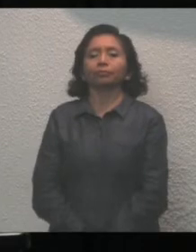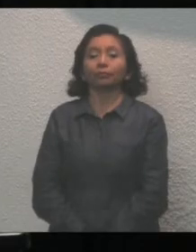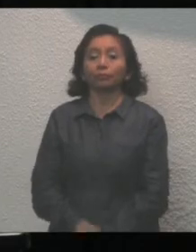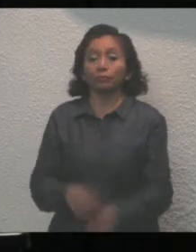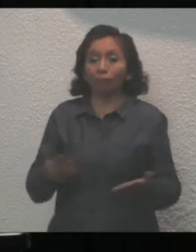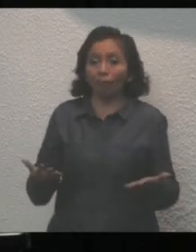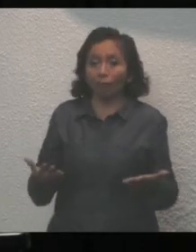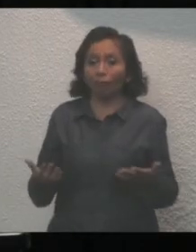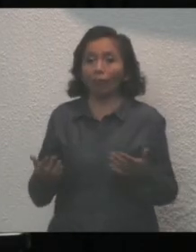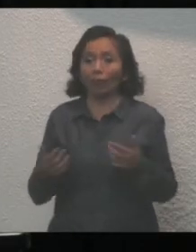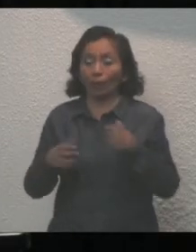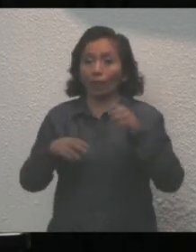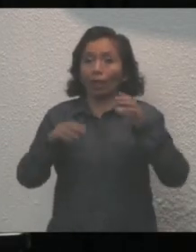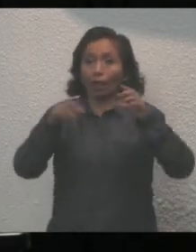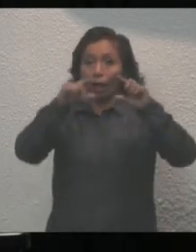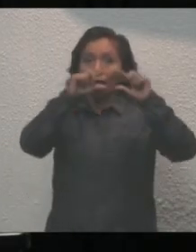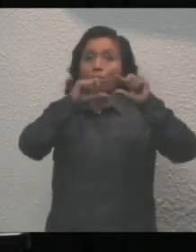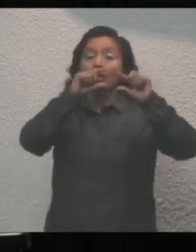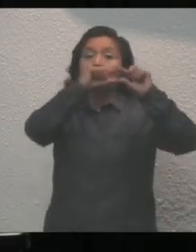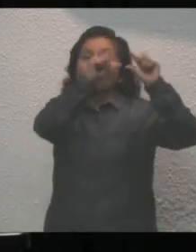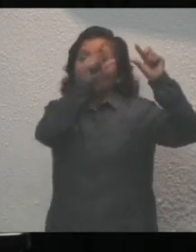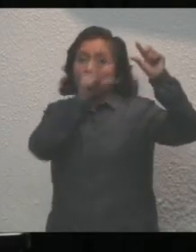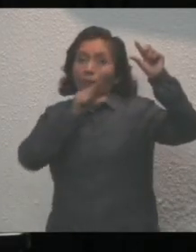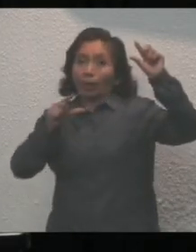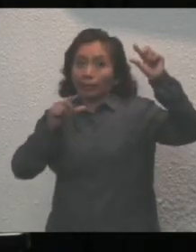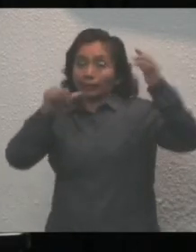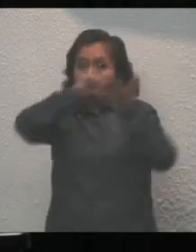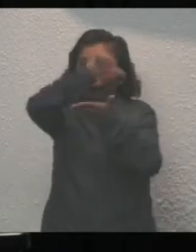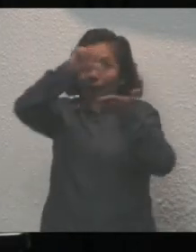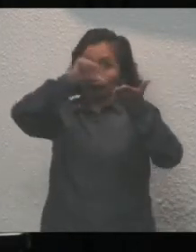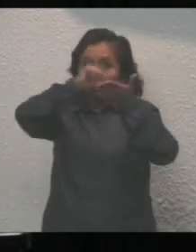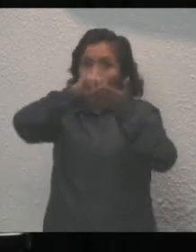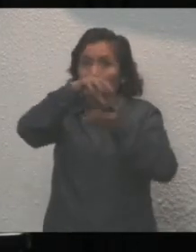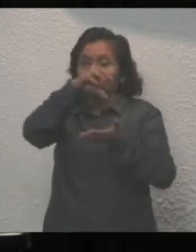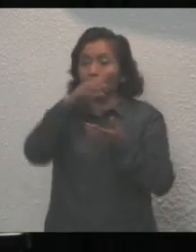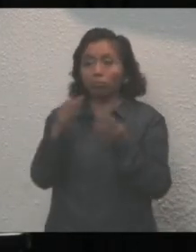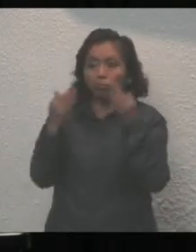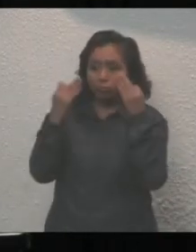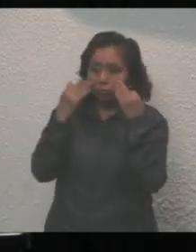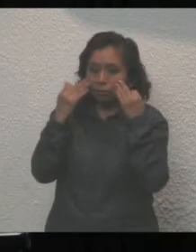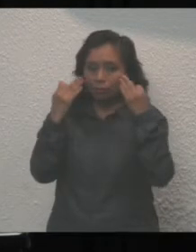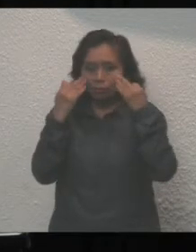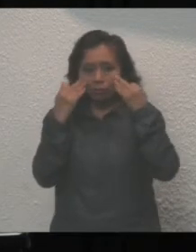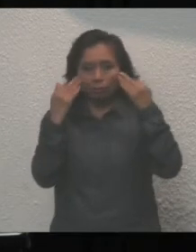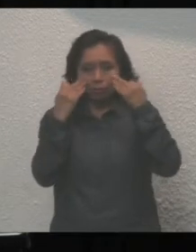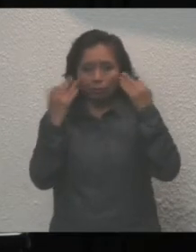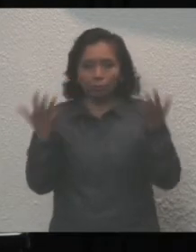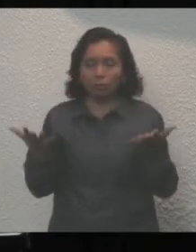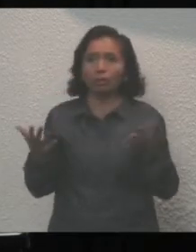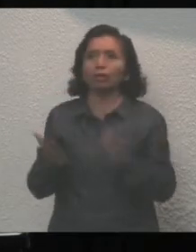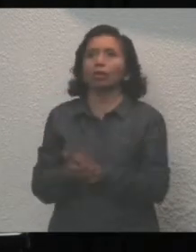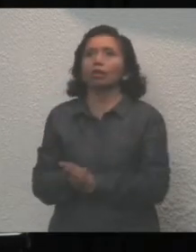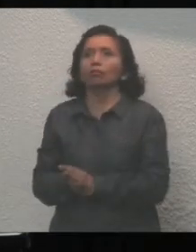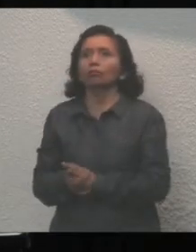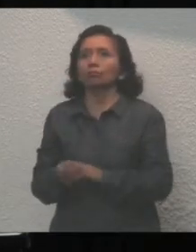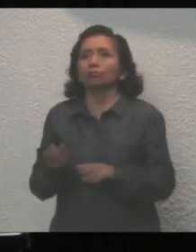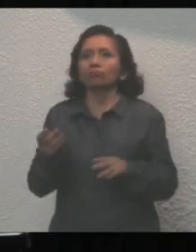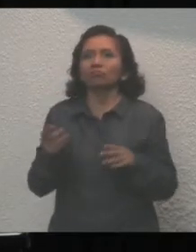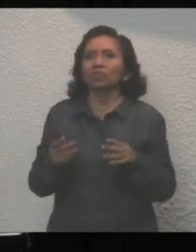Desde el centro del país hemos sido testigos de cómo la cancelación